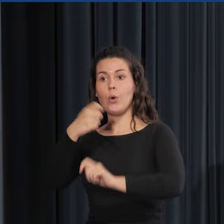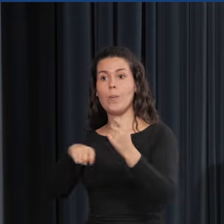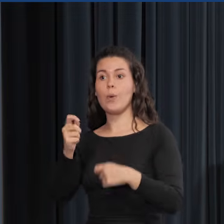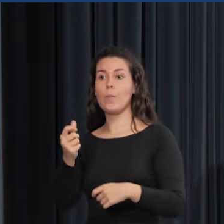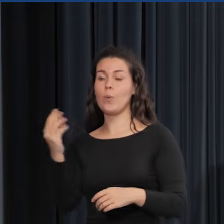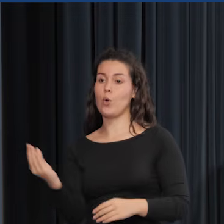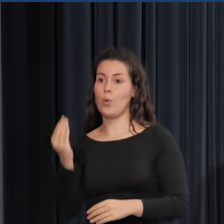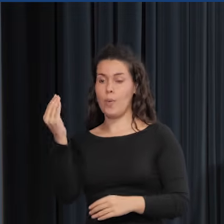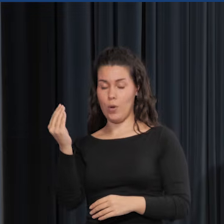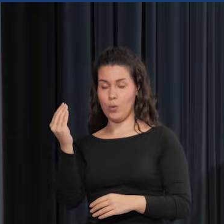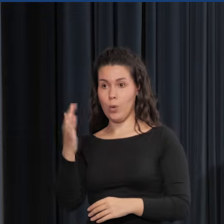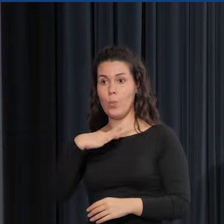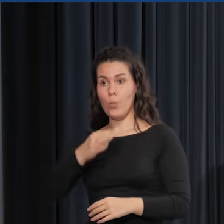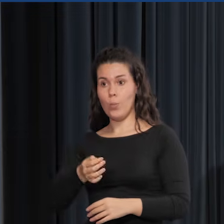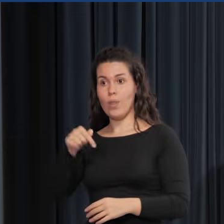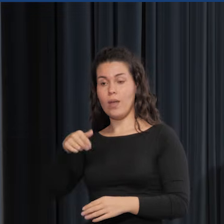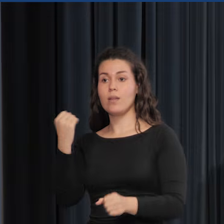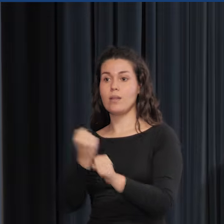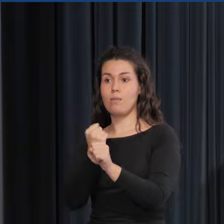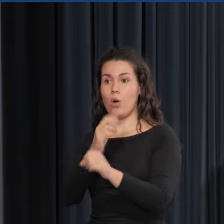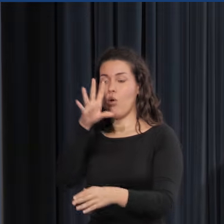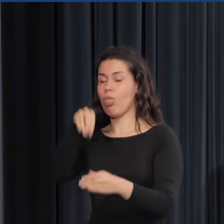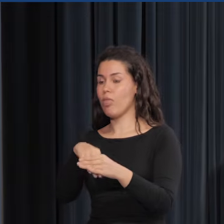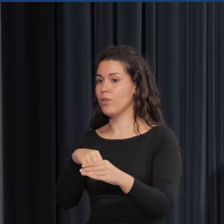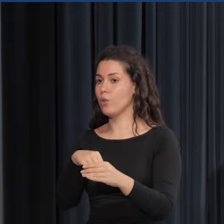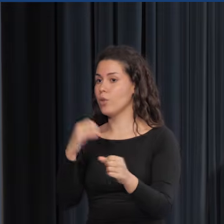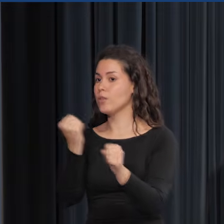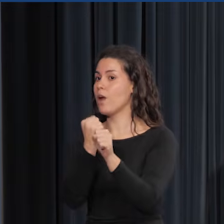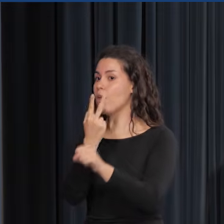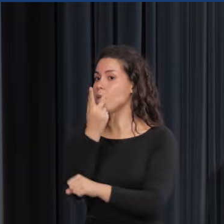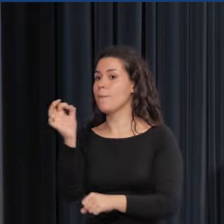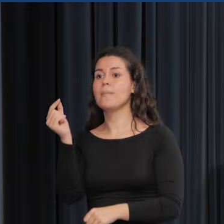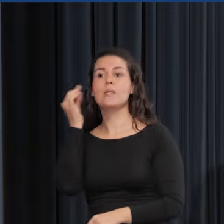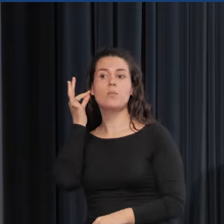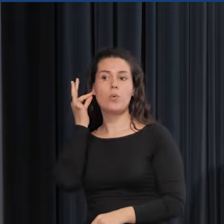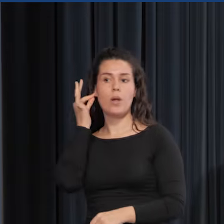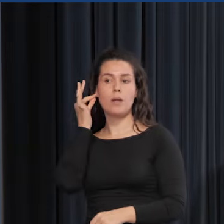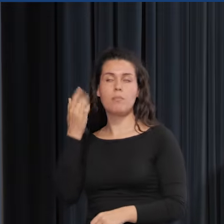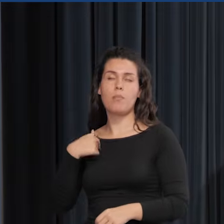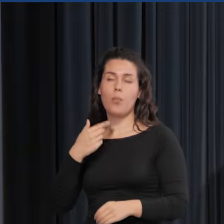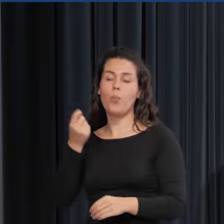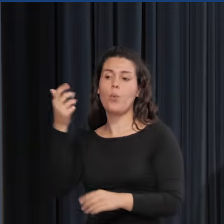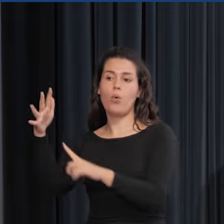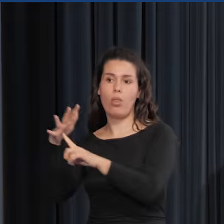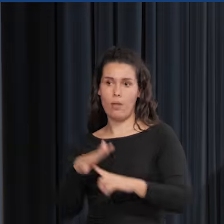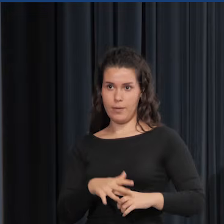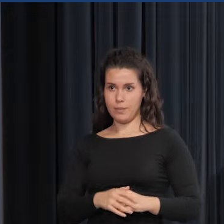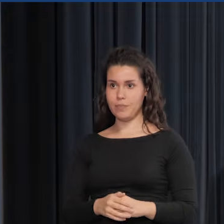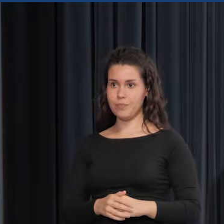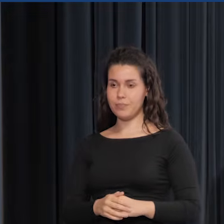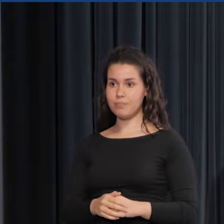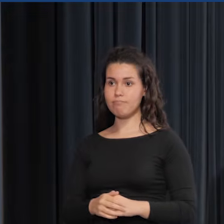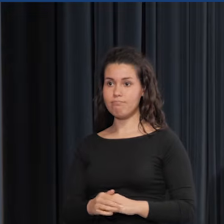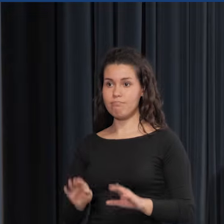el trabajo y aún así no se acordarían de nosotras. Entonces hay que tener en cuenta pues, lo que están demandando